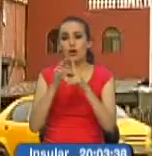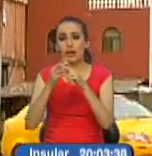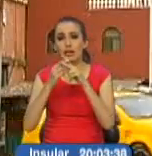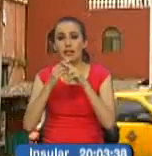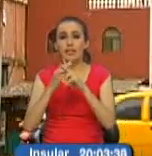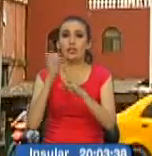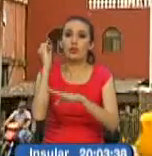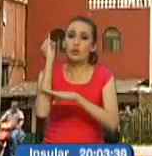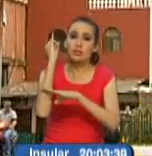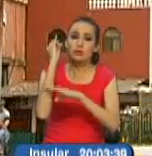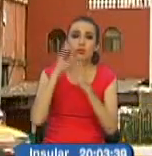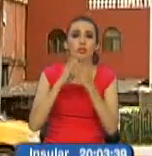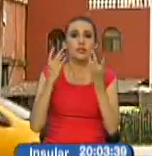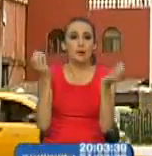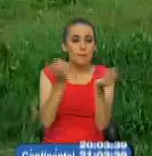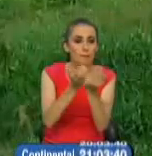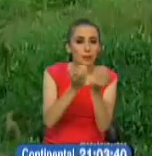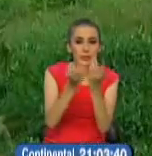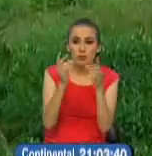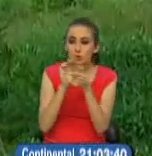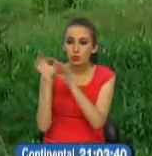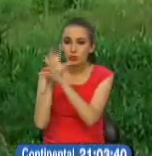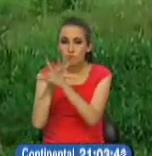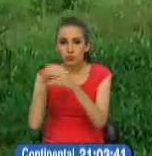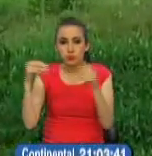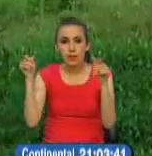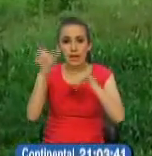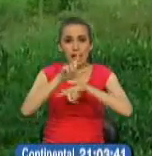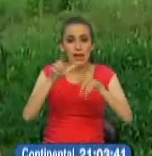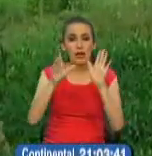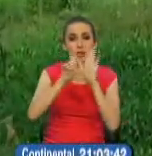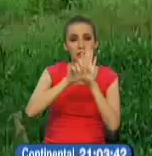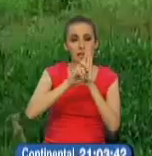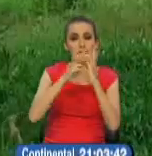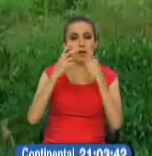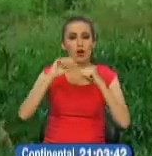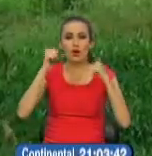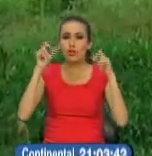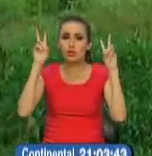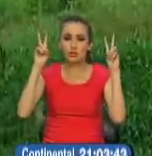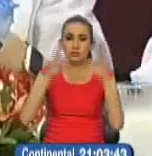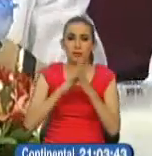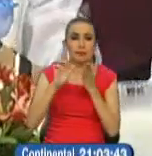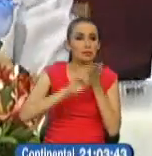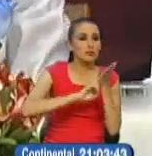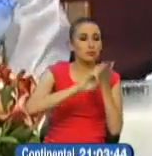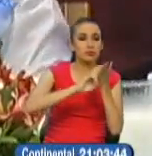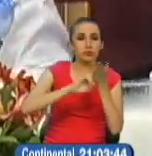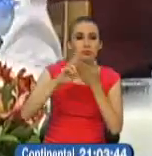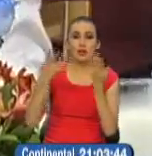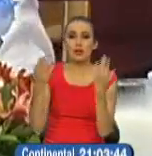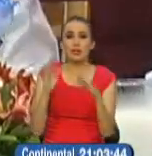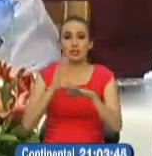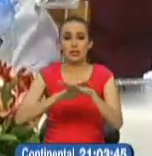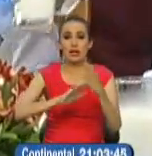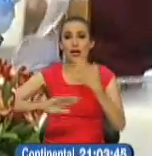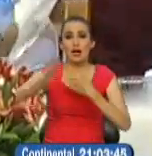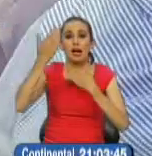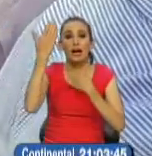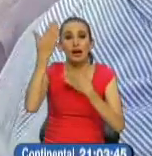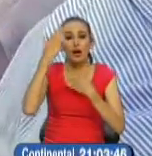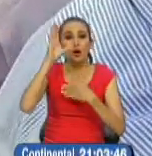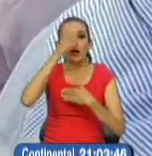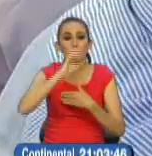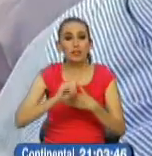agroindustria, chatarrización, legalización de tierras para agricultura, entre otros, se desarrollaron en la cita que convocó a alcaldes de